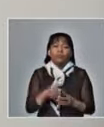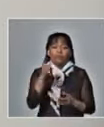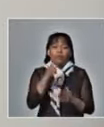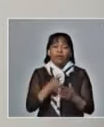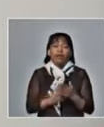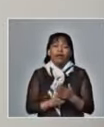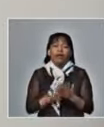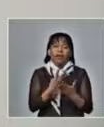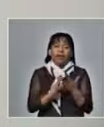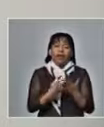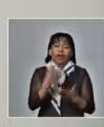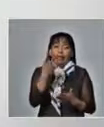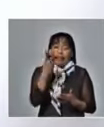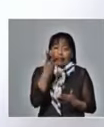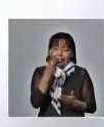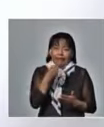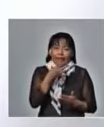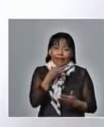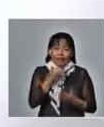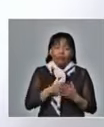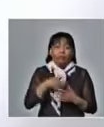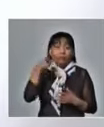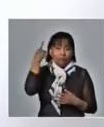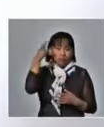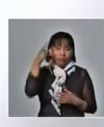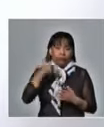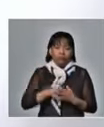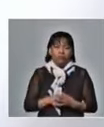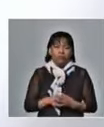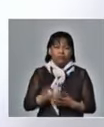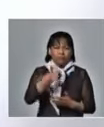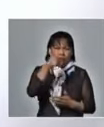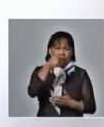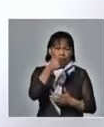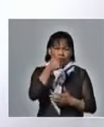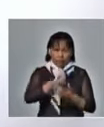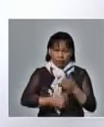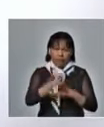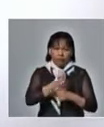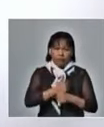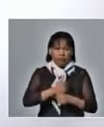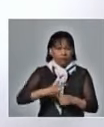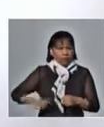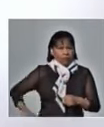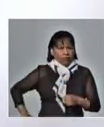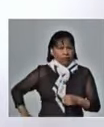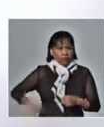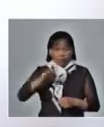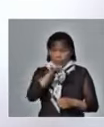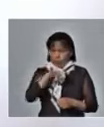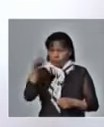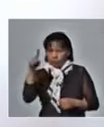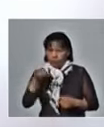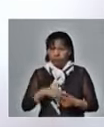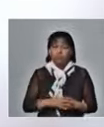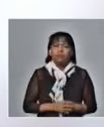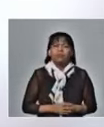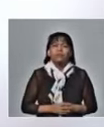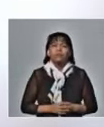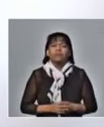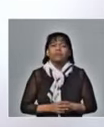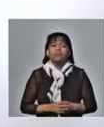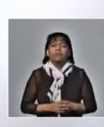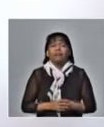tiene 3 minutos. En Puebla, los 6 años del gobierno de Rafael Moreno Valle